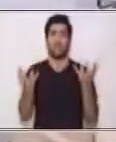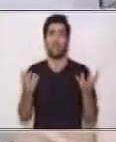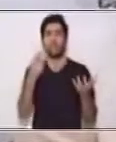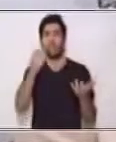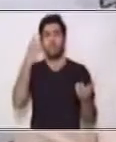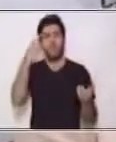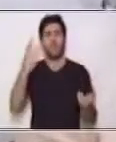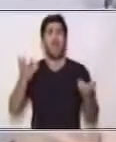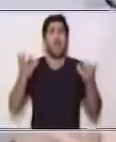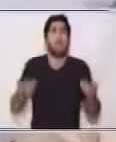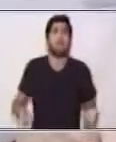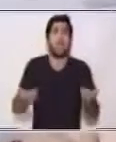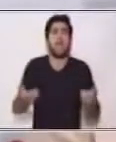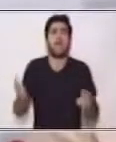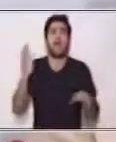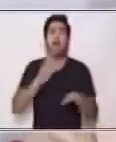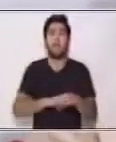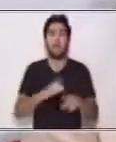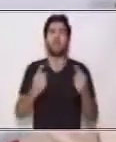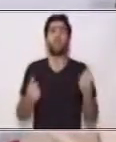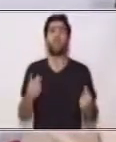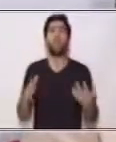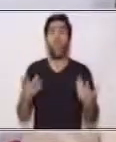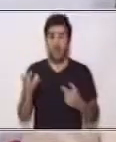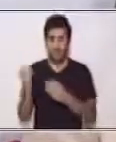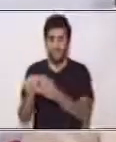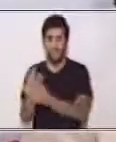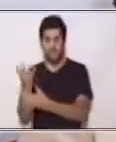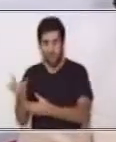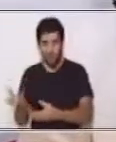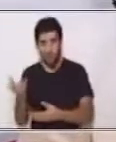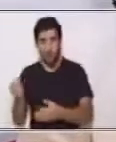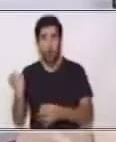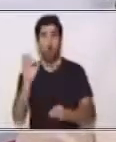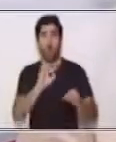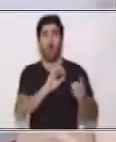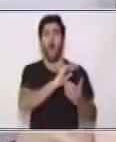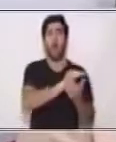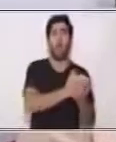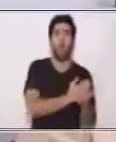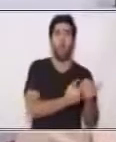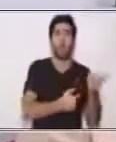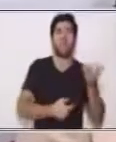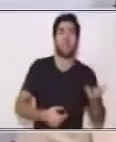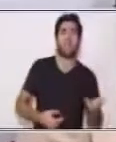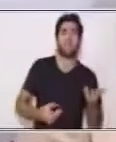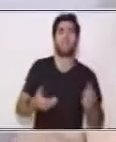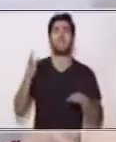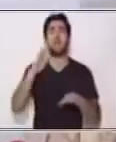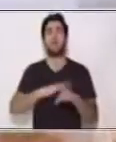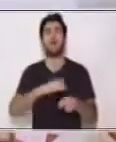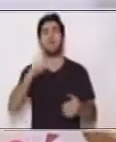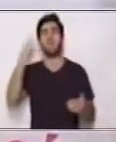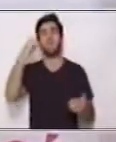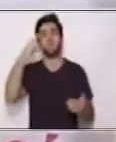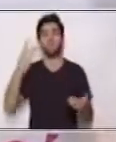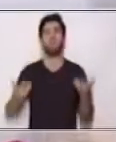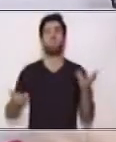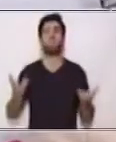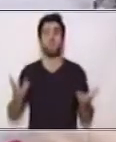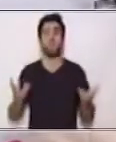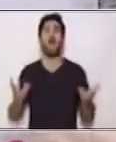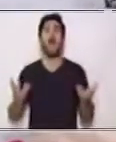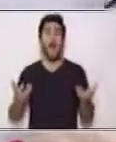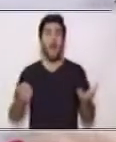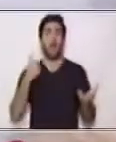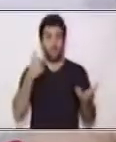masa? A ver, un adulto responsable que te ayude en casa. ¿Cuál crees tú? Muy bien,